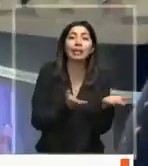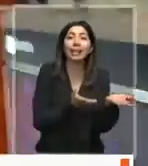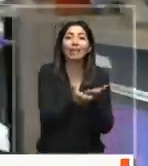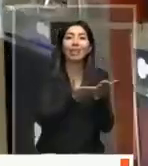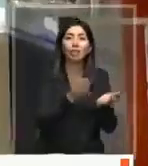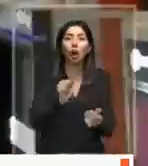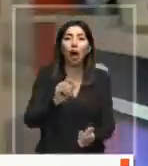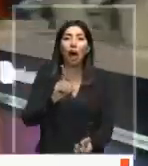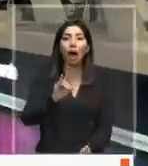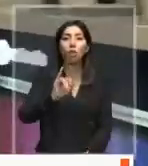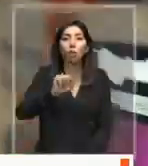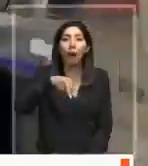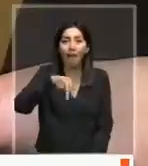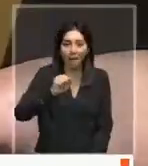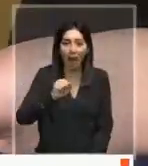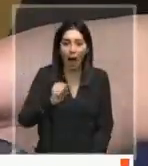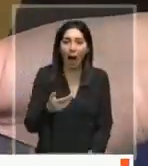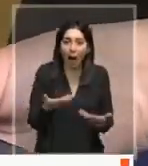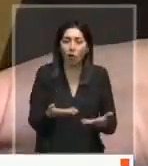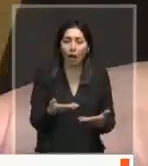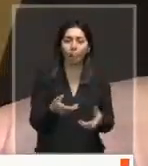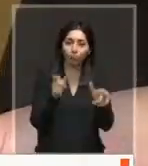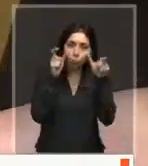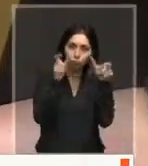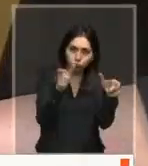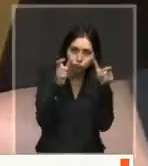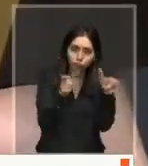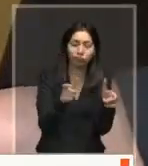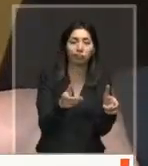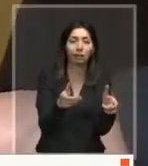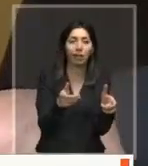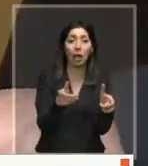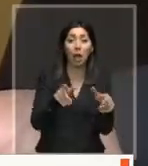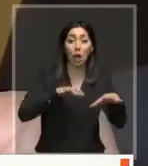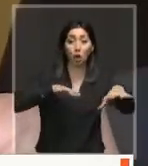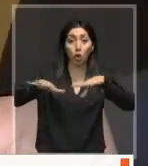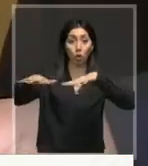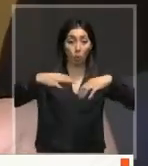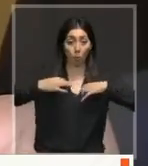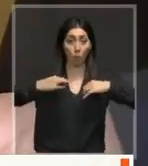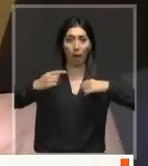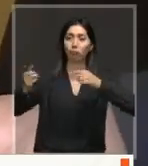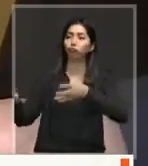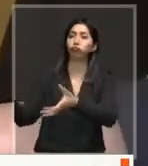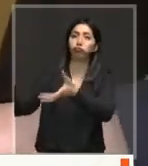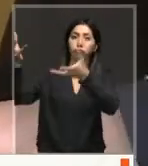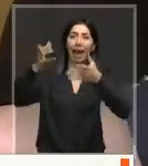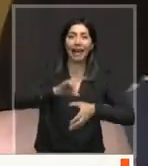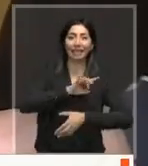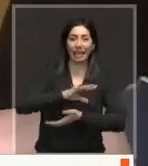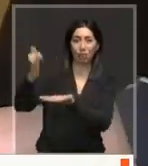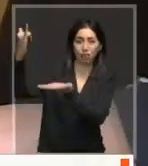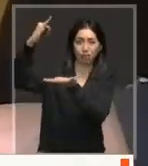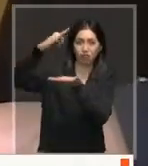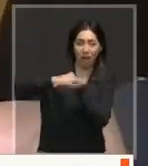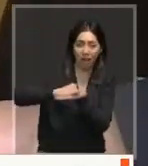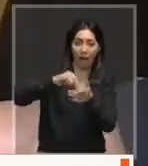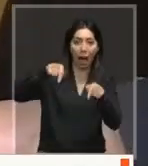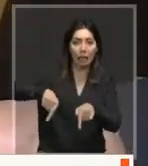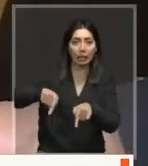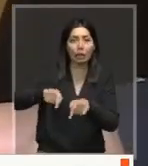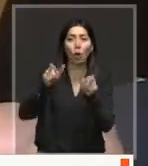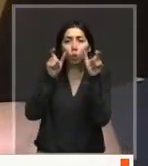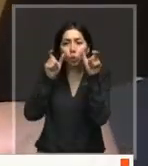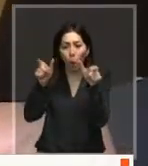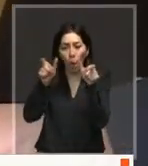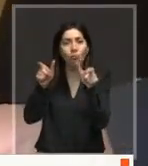Aduanas en sus fiscalizaciones. La mercancía arribó al país y, estando bajo facultades de la aduana, fue fiscalizada